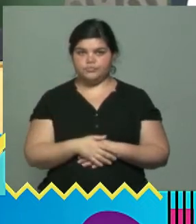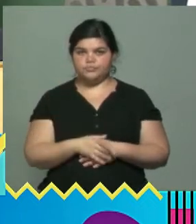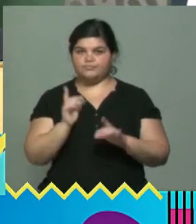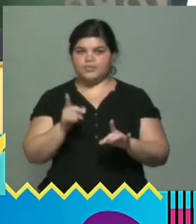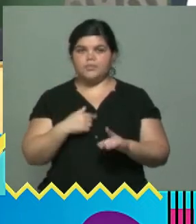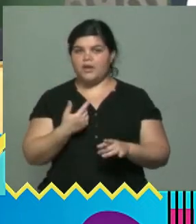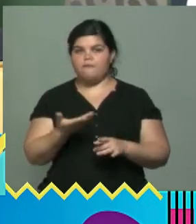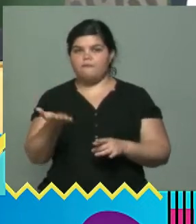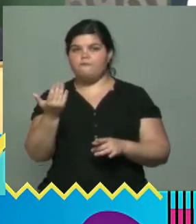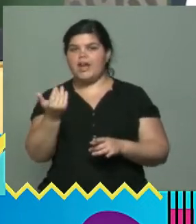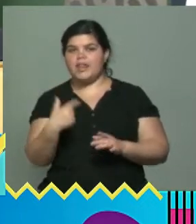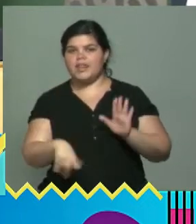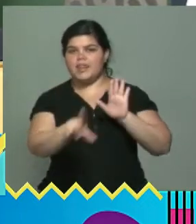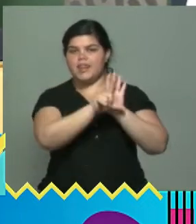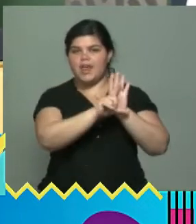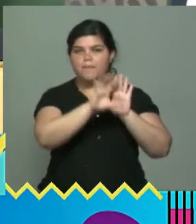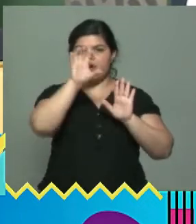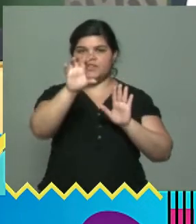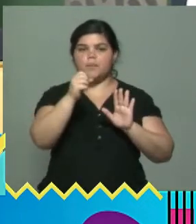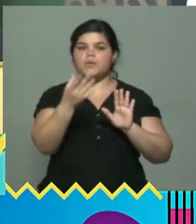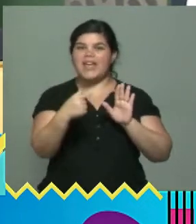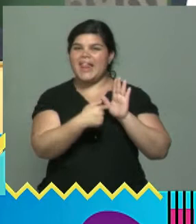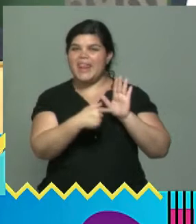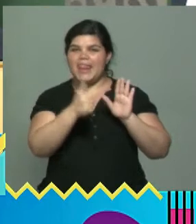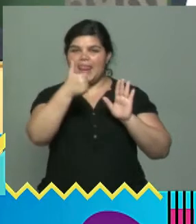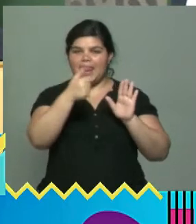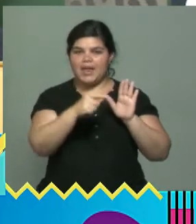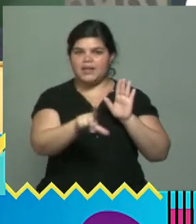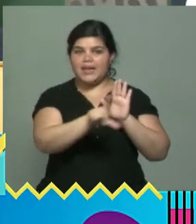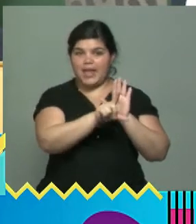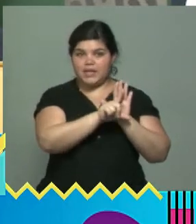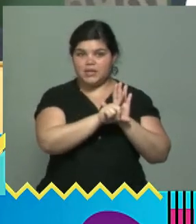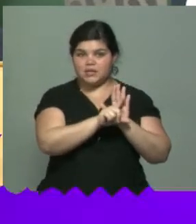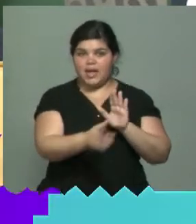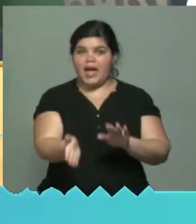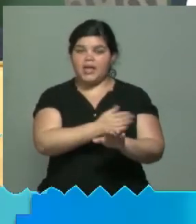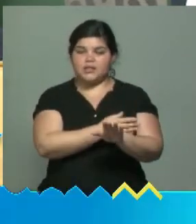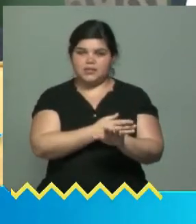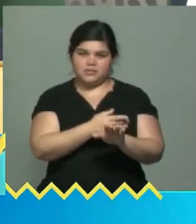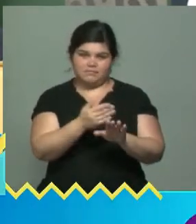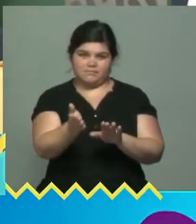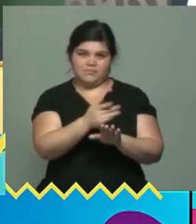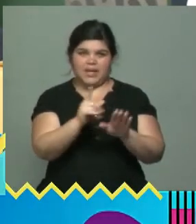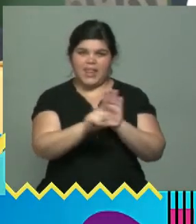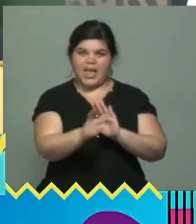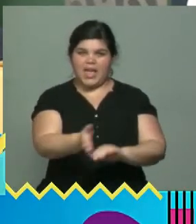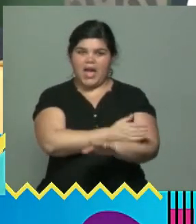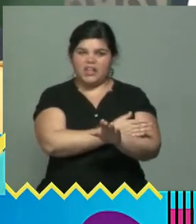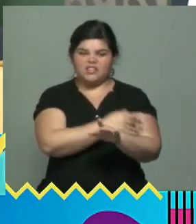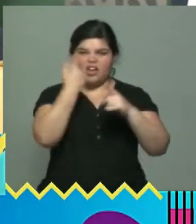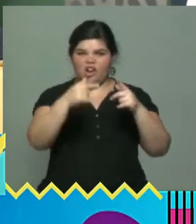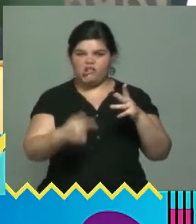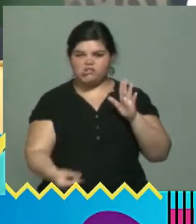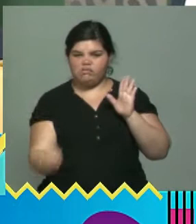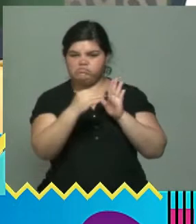falta la ley provincial porque la 6354 es anterior a la 26061. Claro. Entonces hay muchas cuestiones que han quedado fuera de los